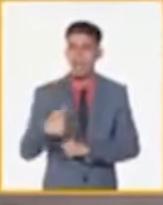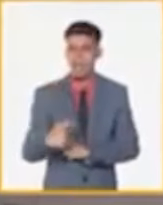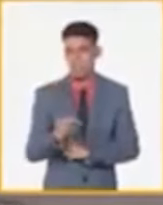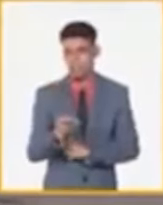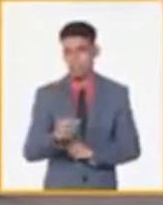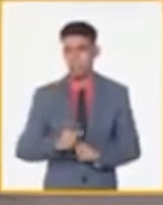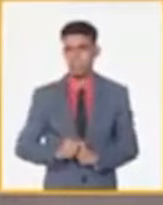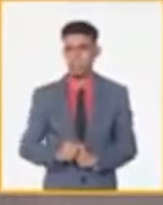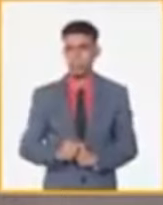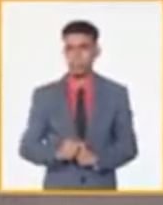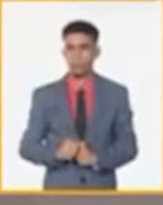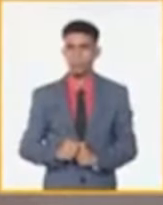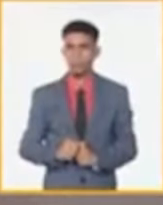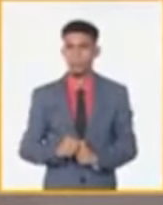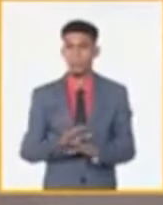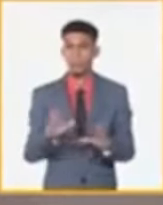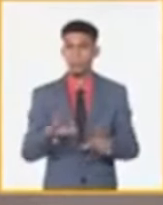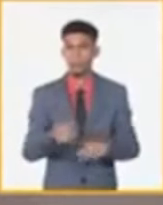se